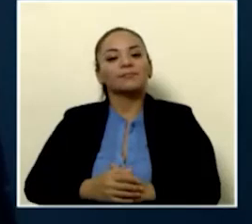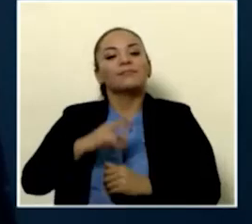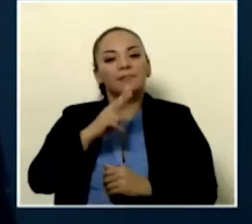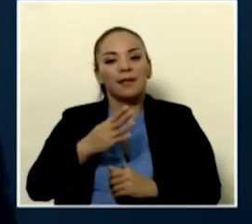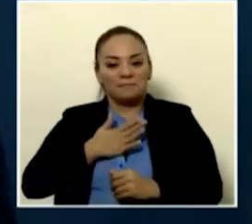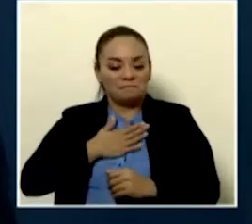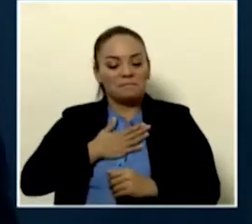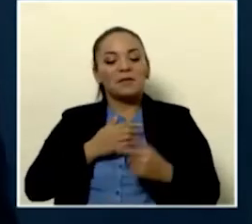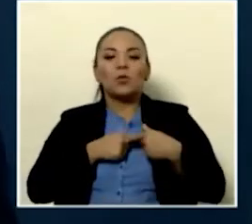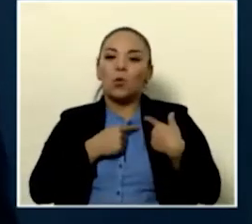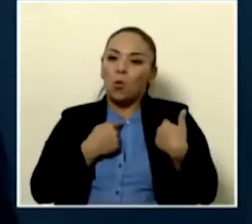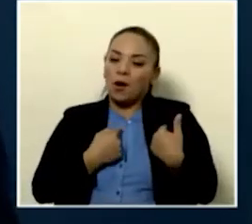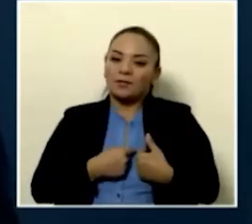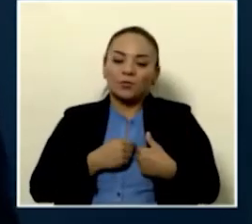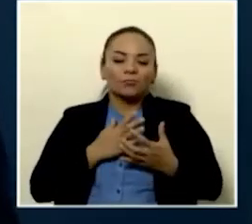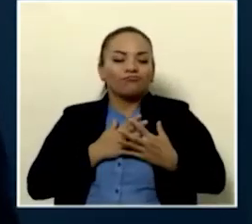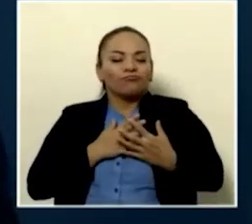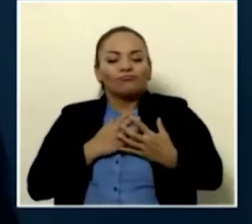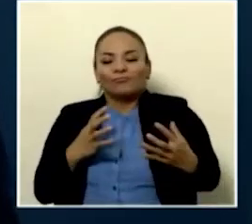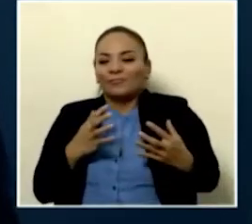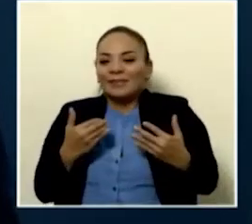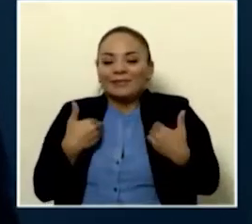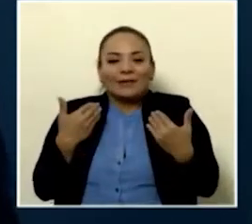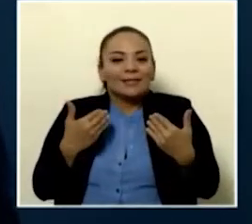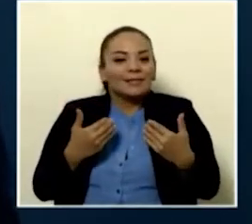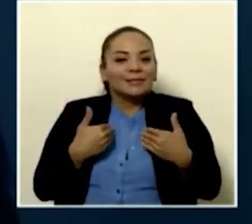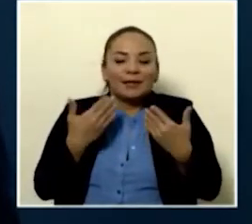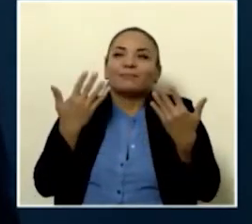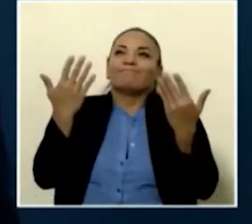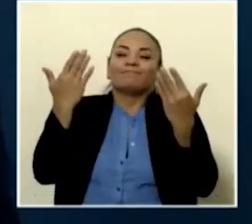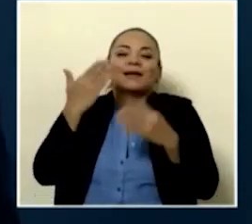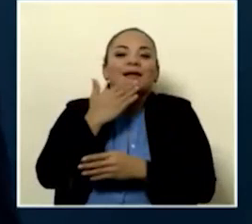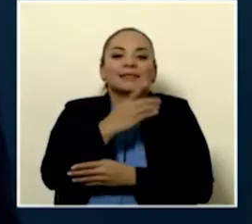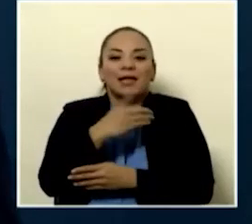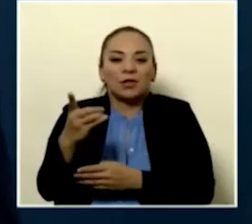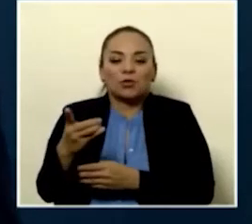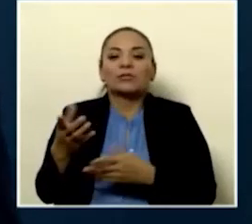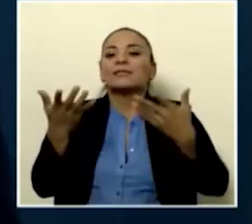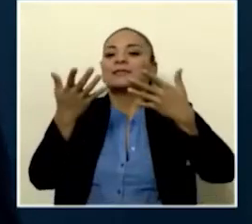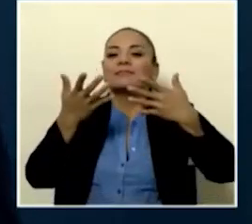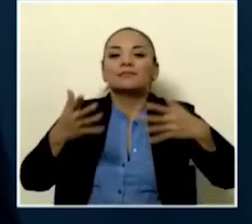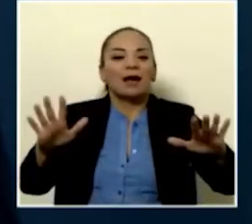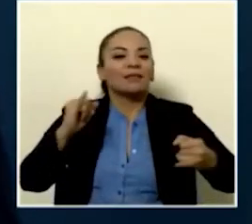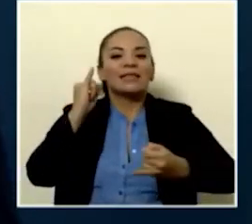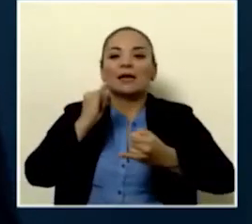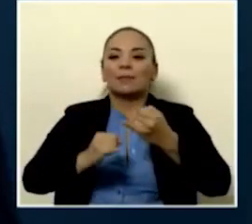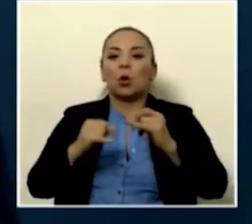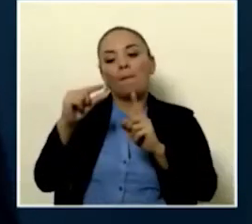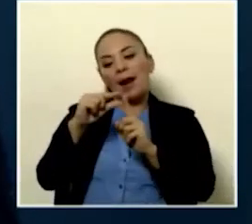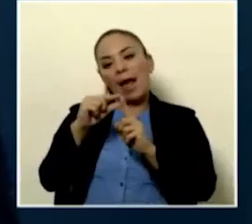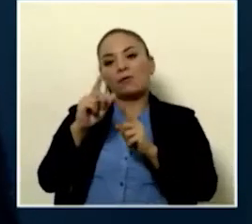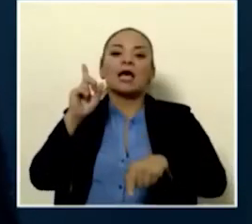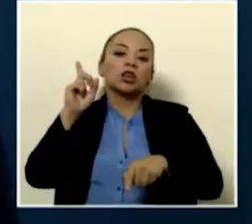siente regocijo hoy. Aleluya, gracias a Dios. Se acabó el no se puede,